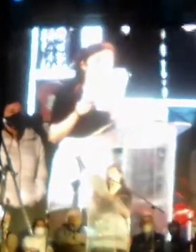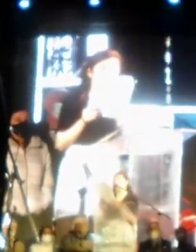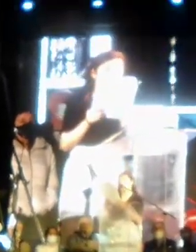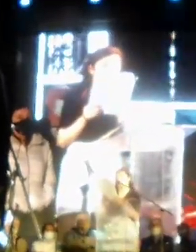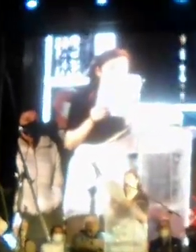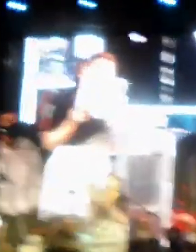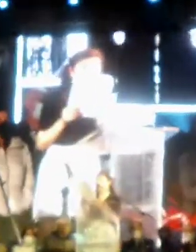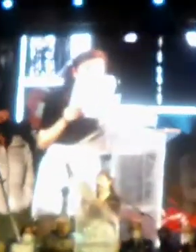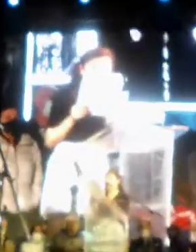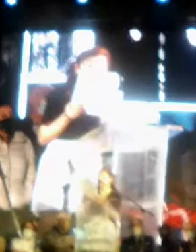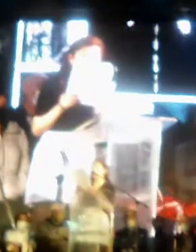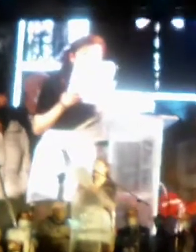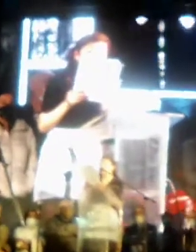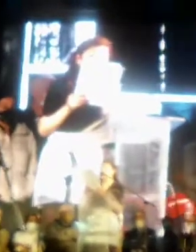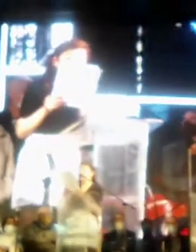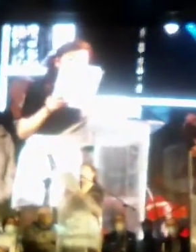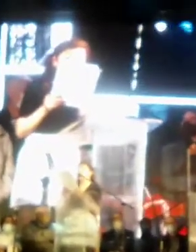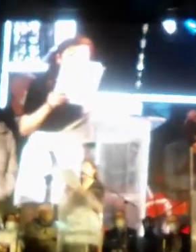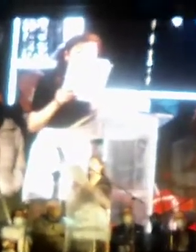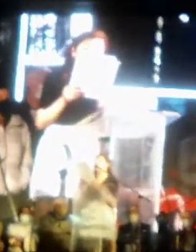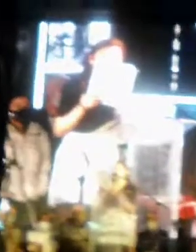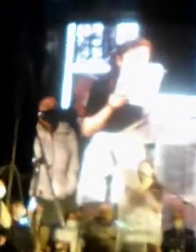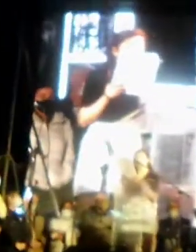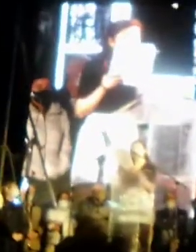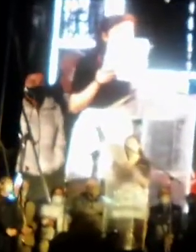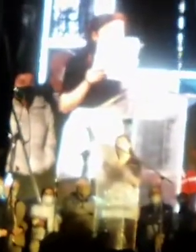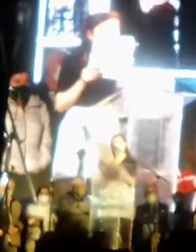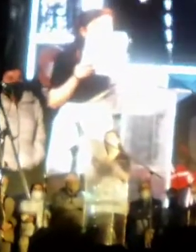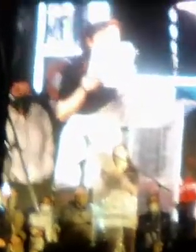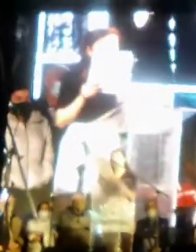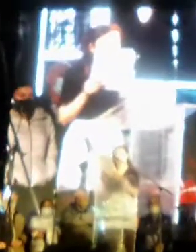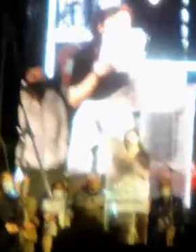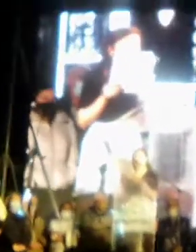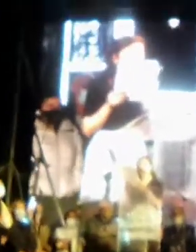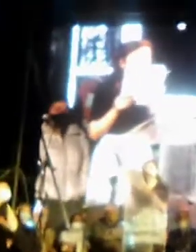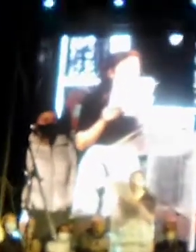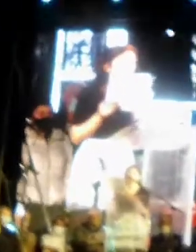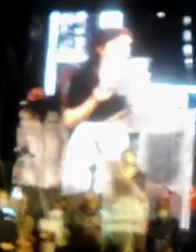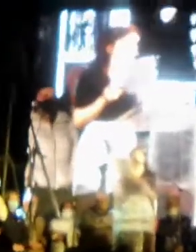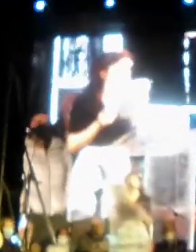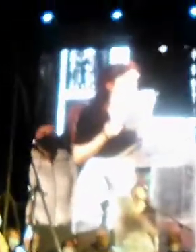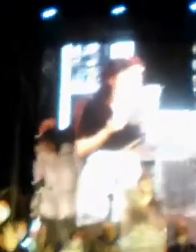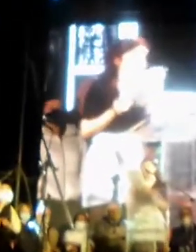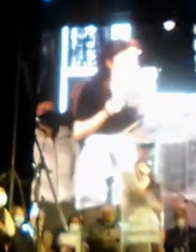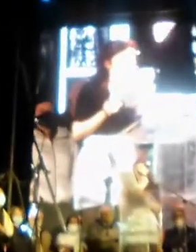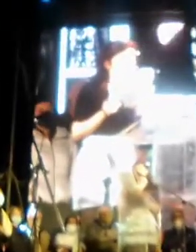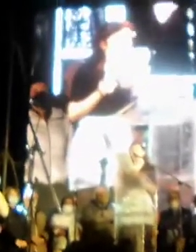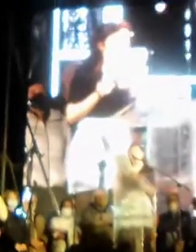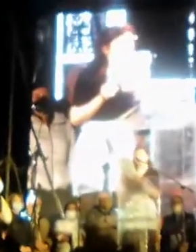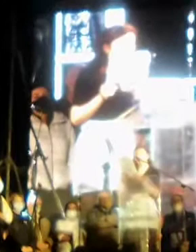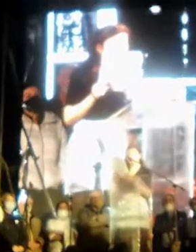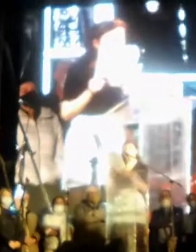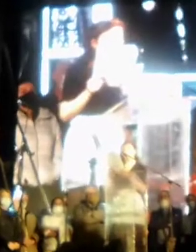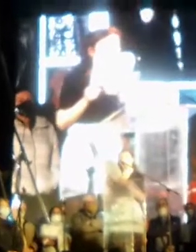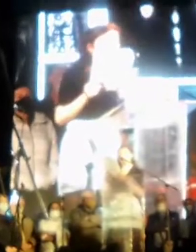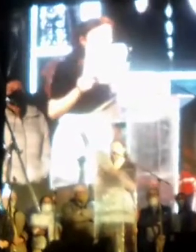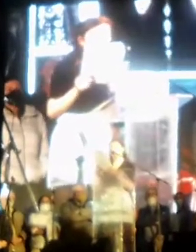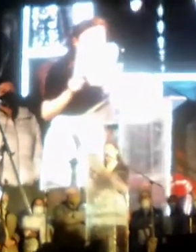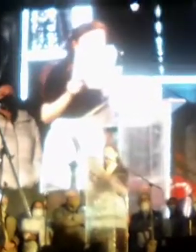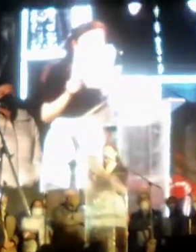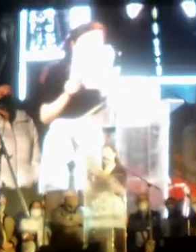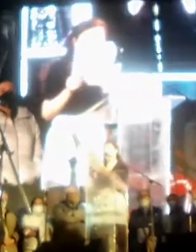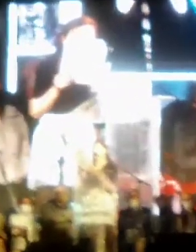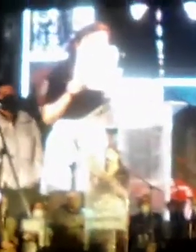público sobre los contenidos de las normas para que la ciudadanía no adhiriera al recurso del referéndum por desinformación. Dos,